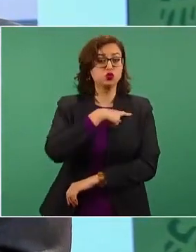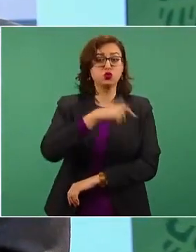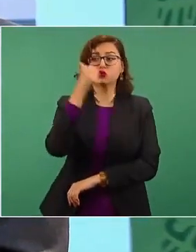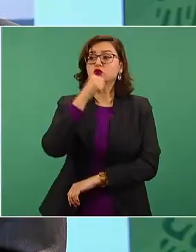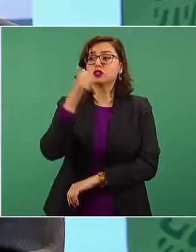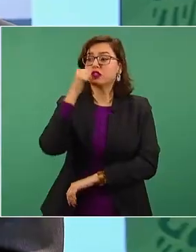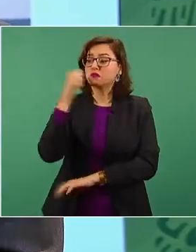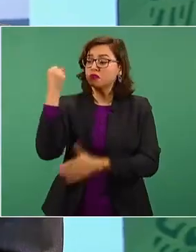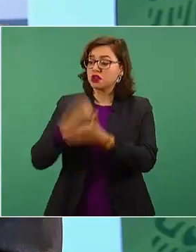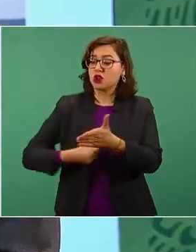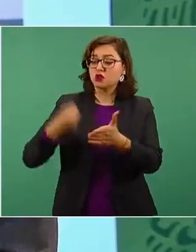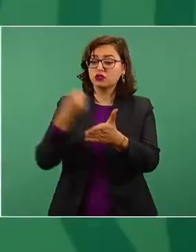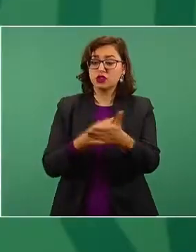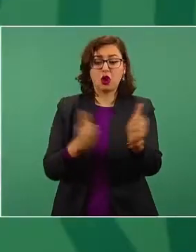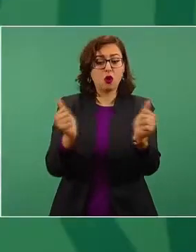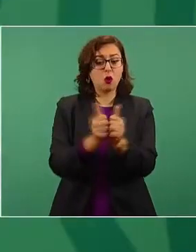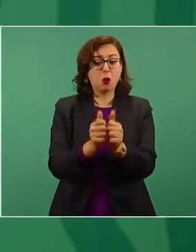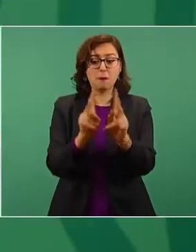Y es profundo.